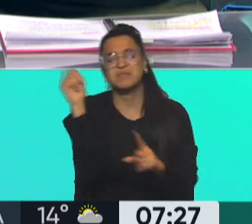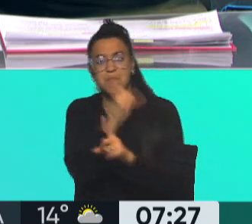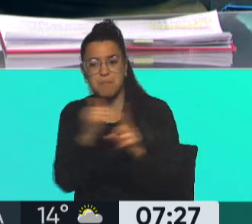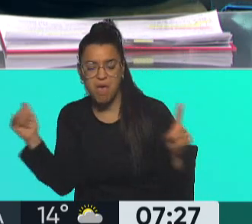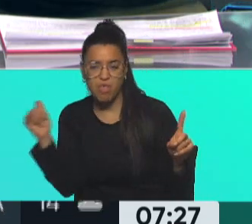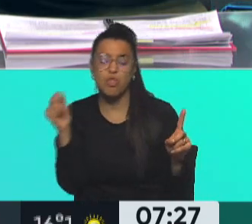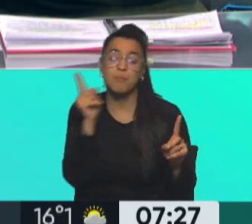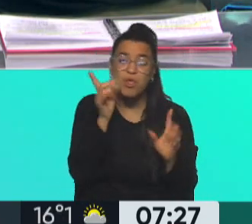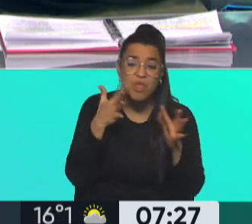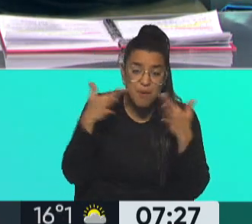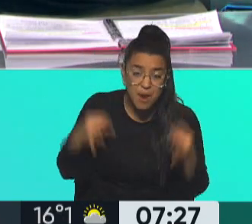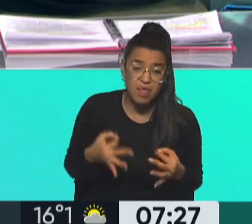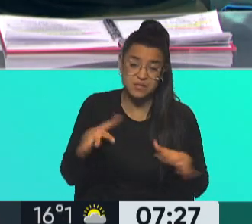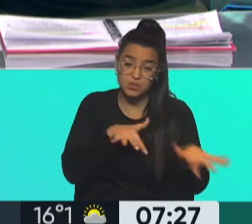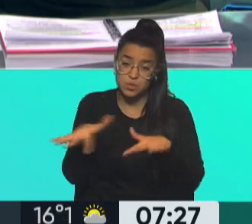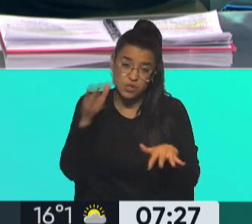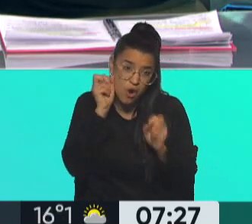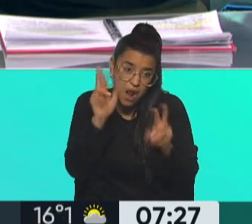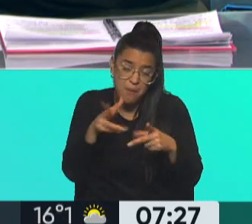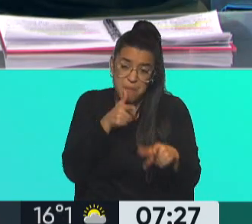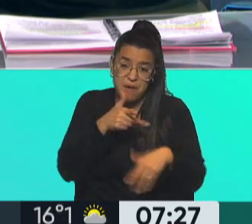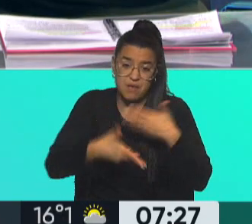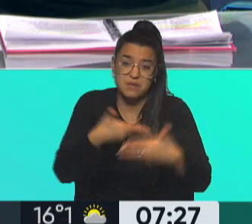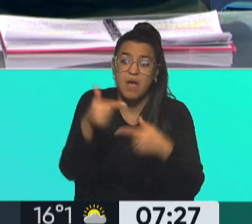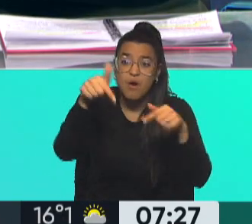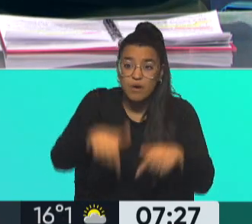que la situación tiende a agravarse, y recordemos, en